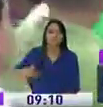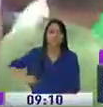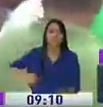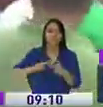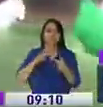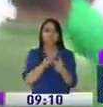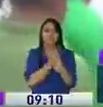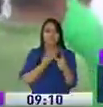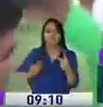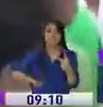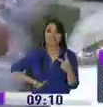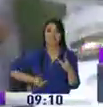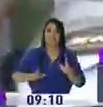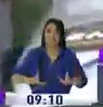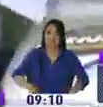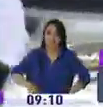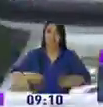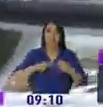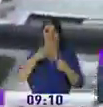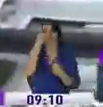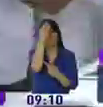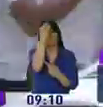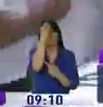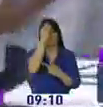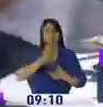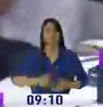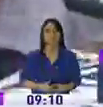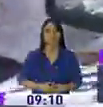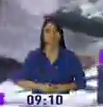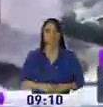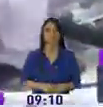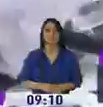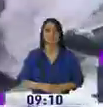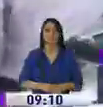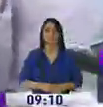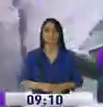de la República, Lenín Moreno y Jorge Glass.